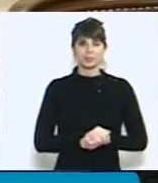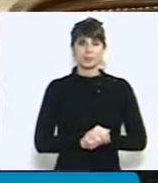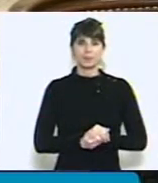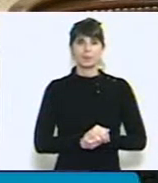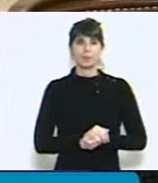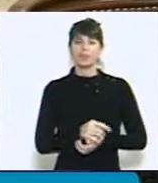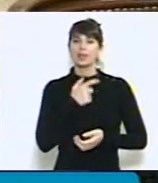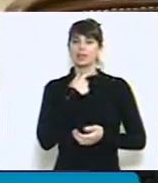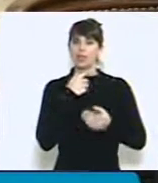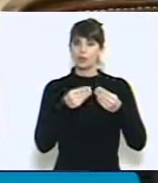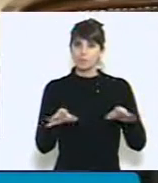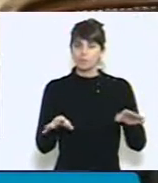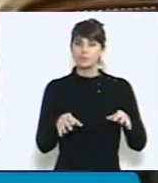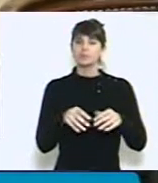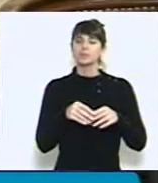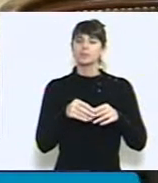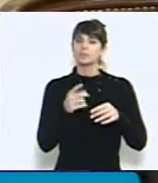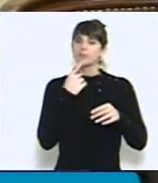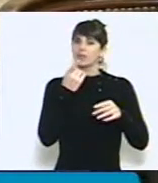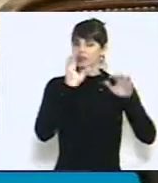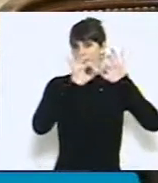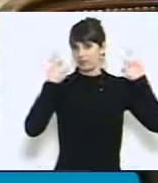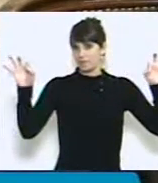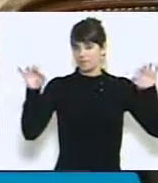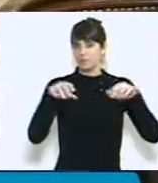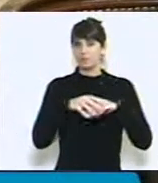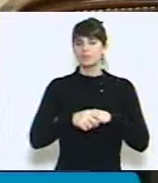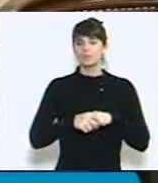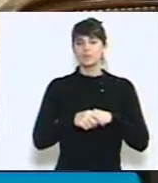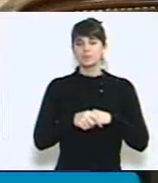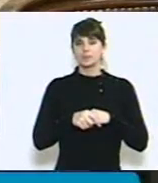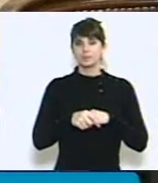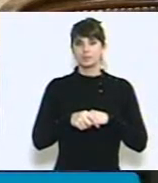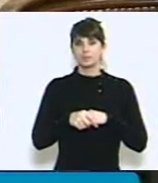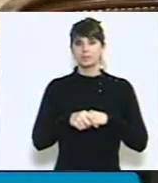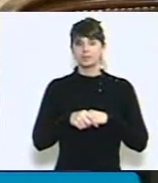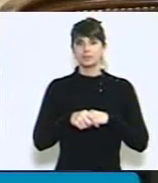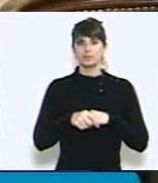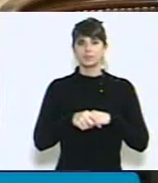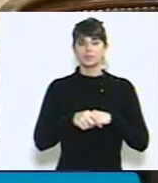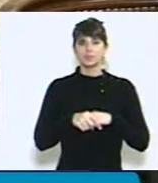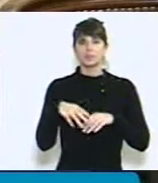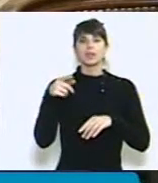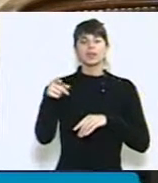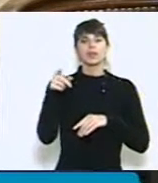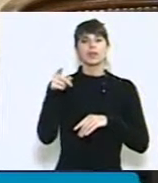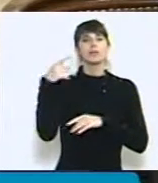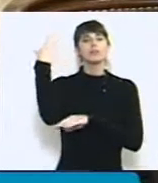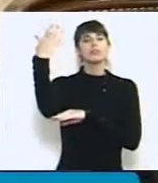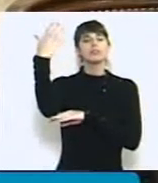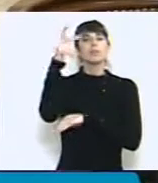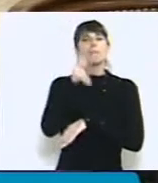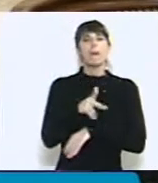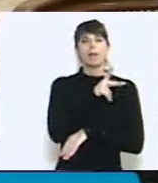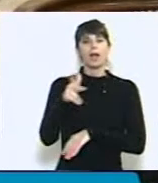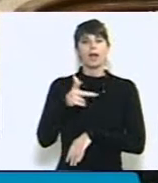comenzar citando una frase del discurso que brindó el Papa